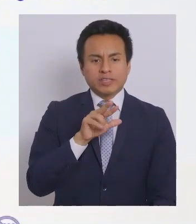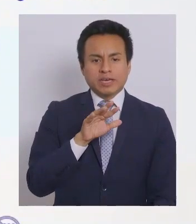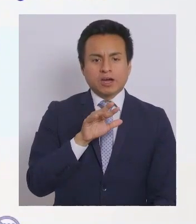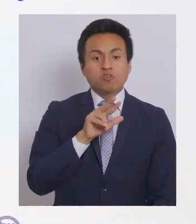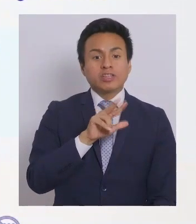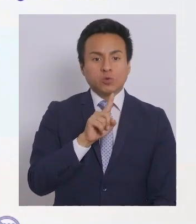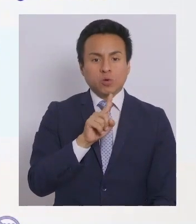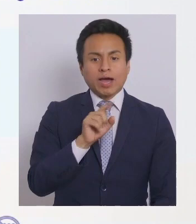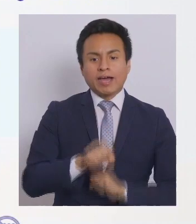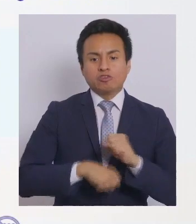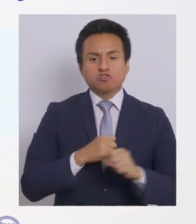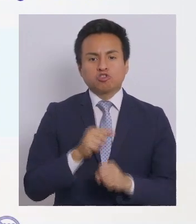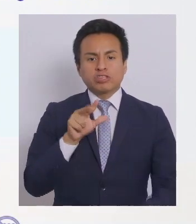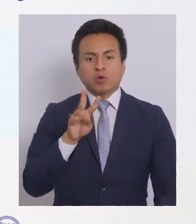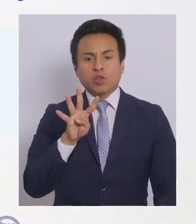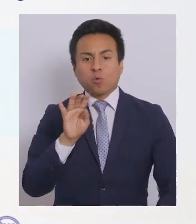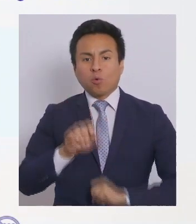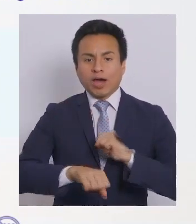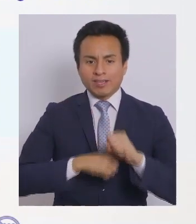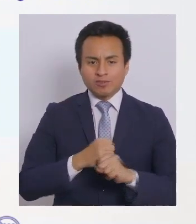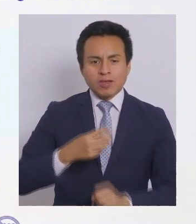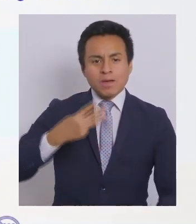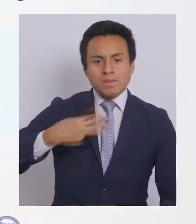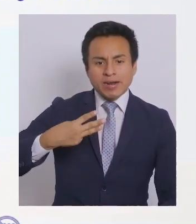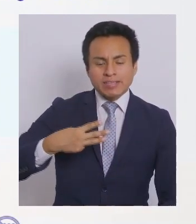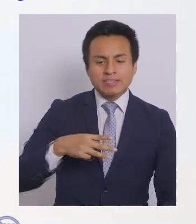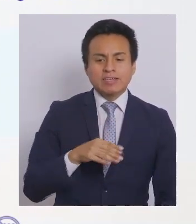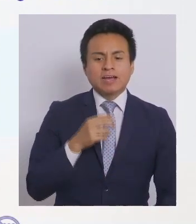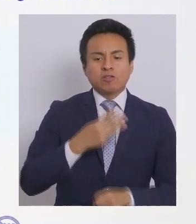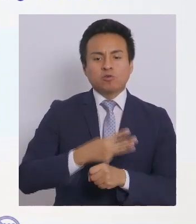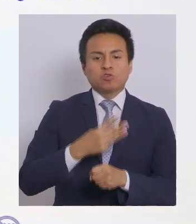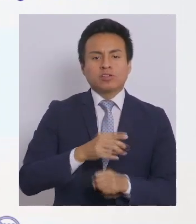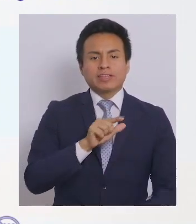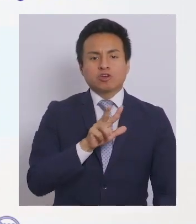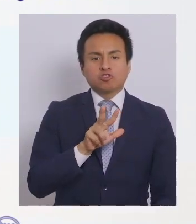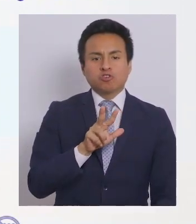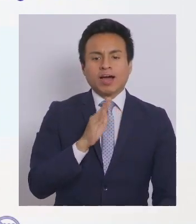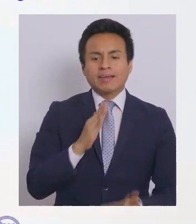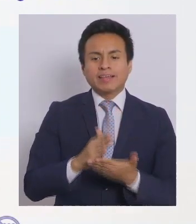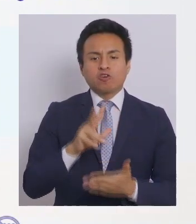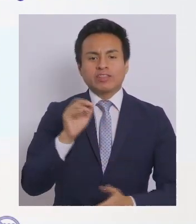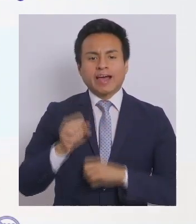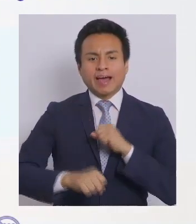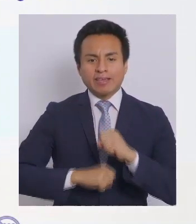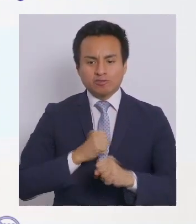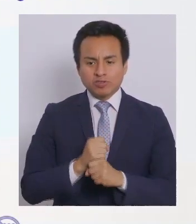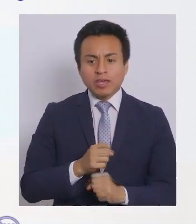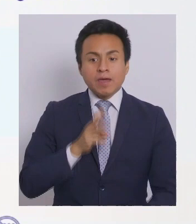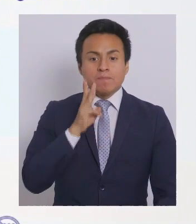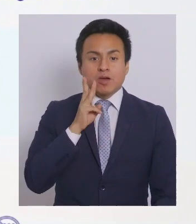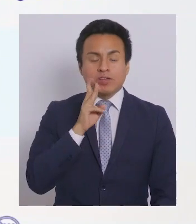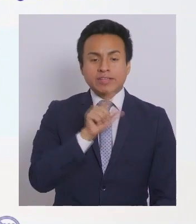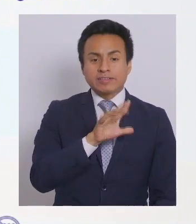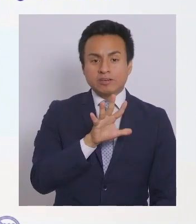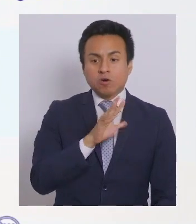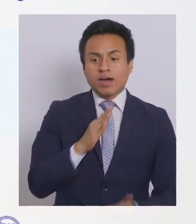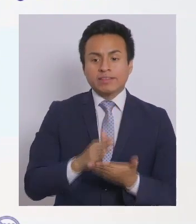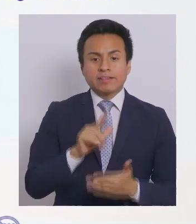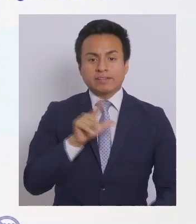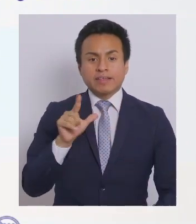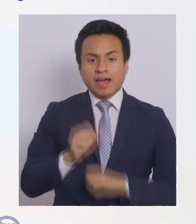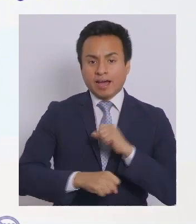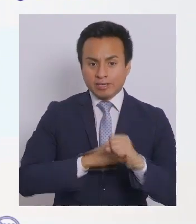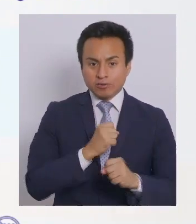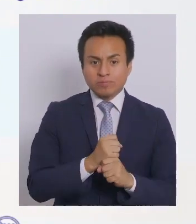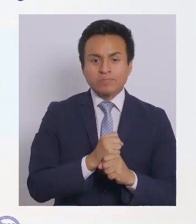81 y 84 años martes adultos mayores 78 a 80 años miércoles 75 77